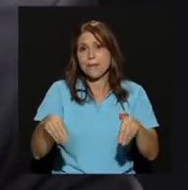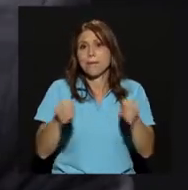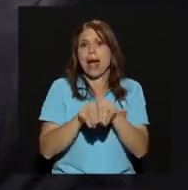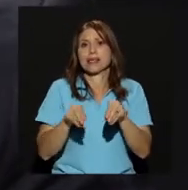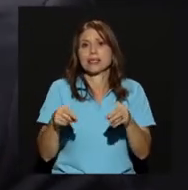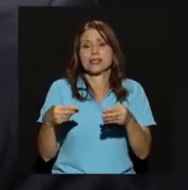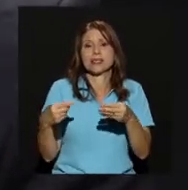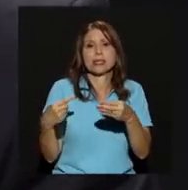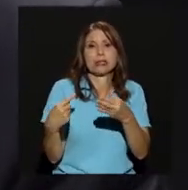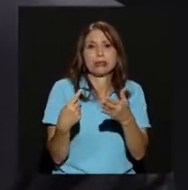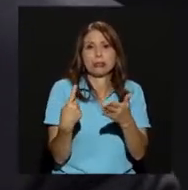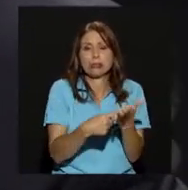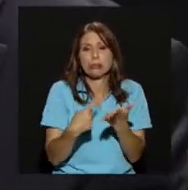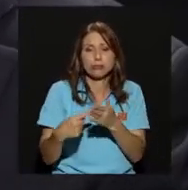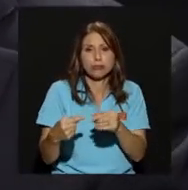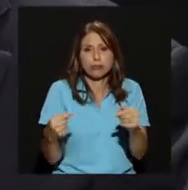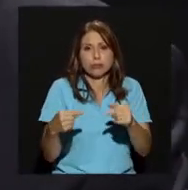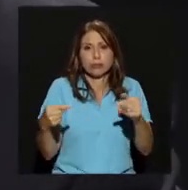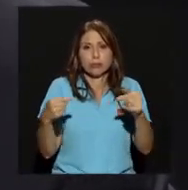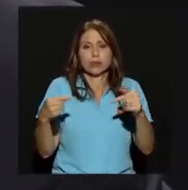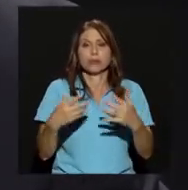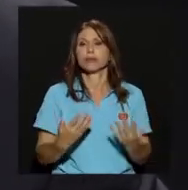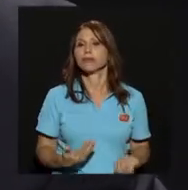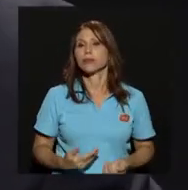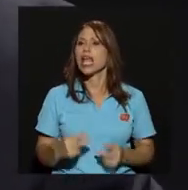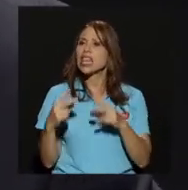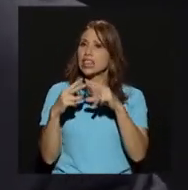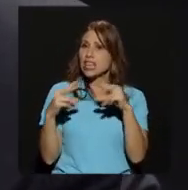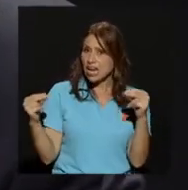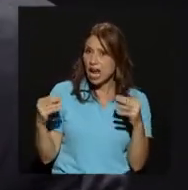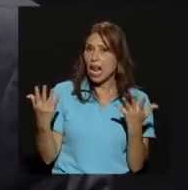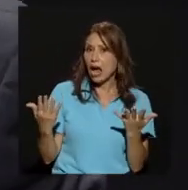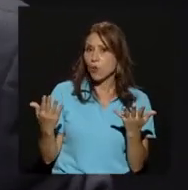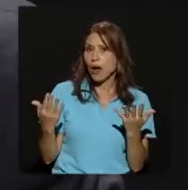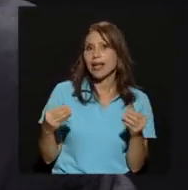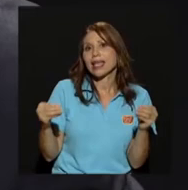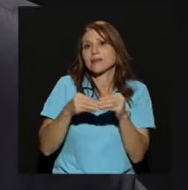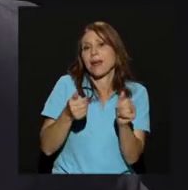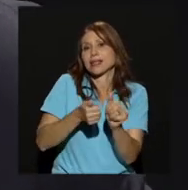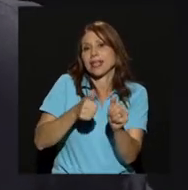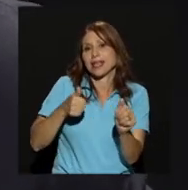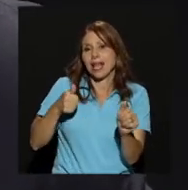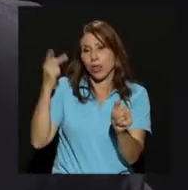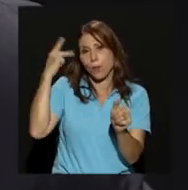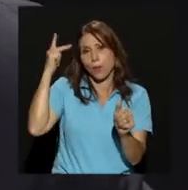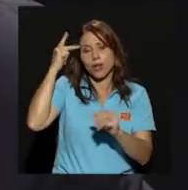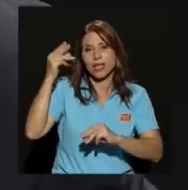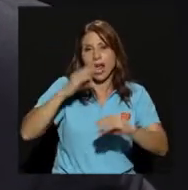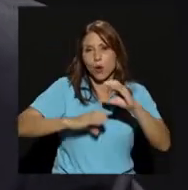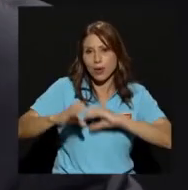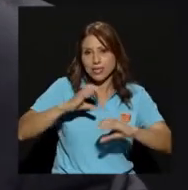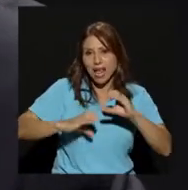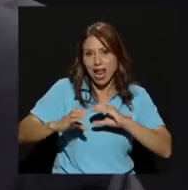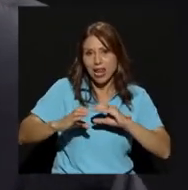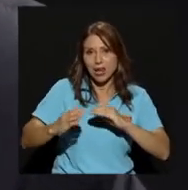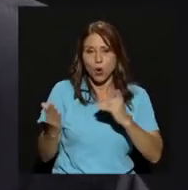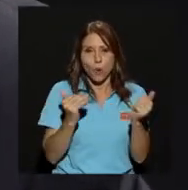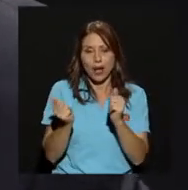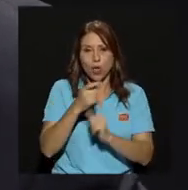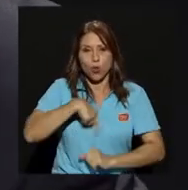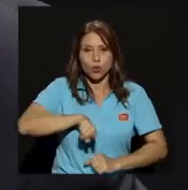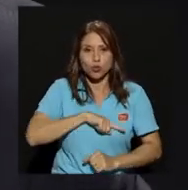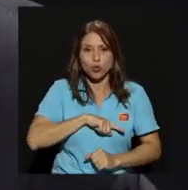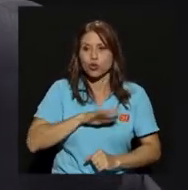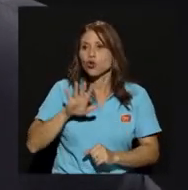salida nicaragua y en términos de políticas comerciales más atrasados que nosotros y que su estructura productiva